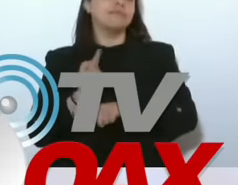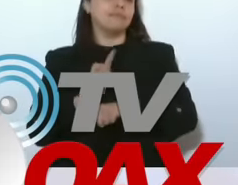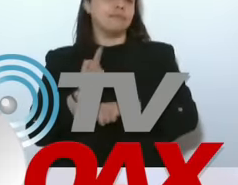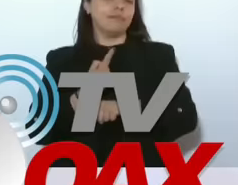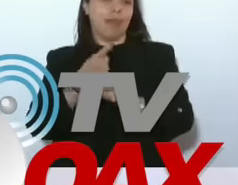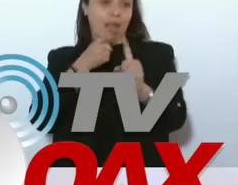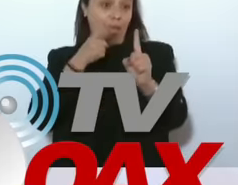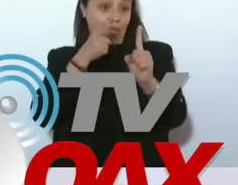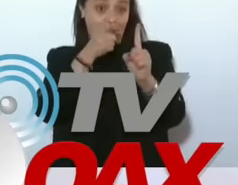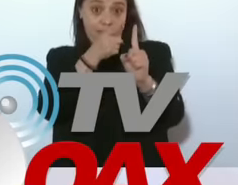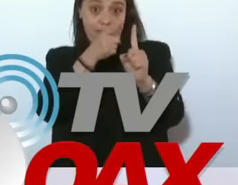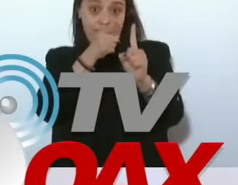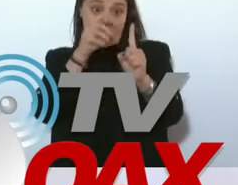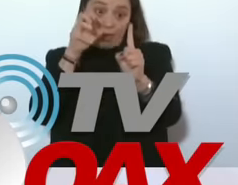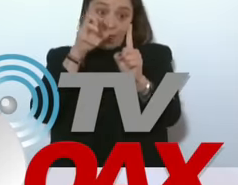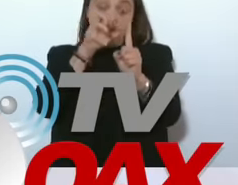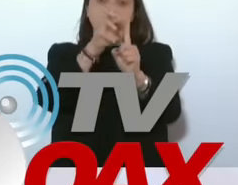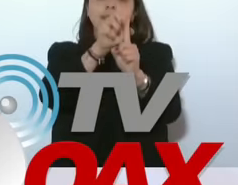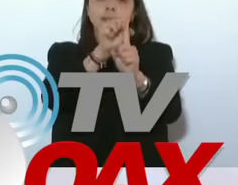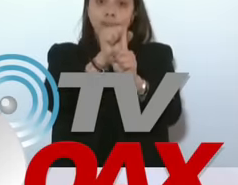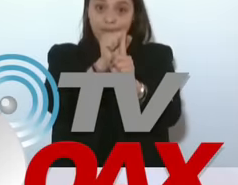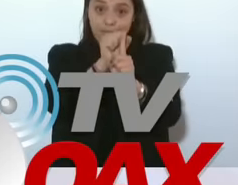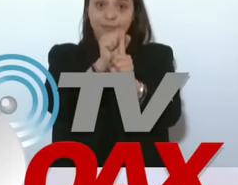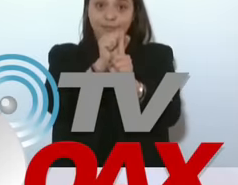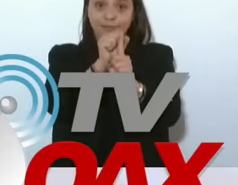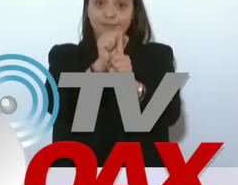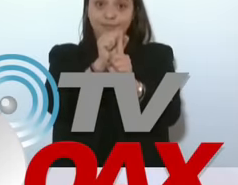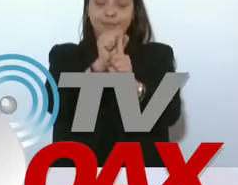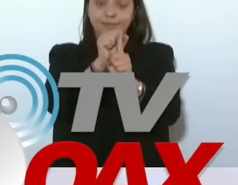de que se tenga una